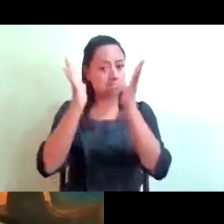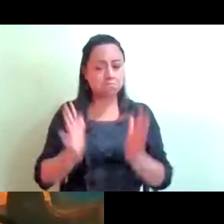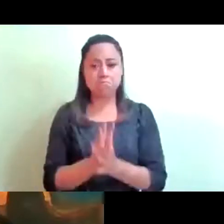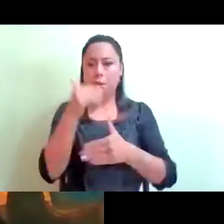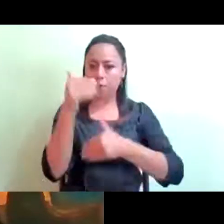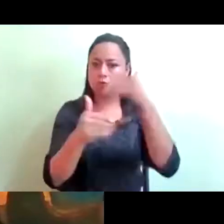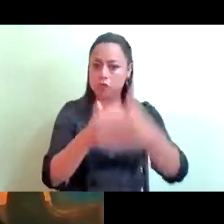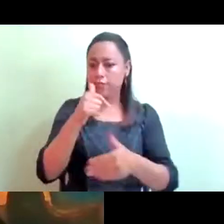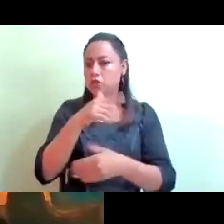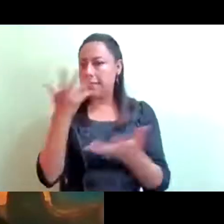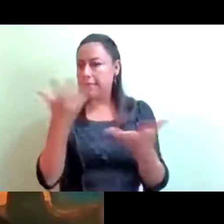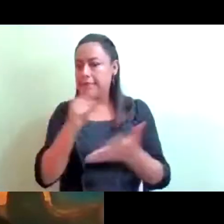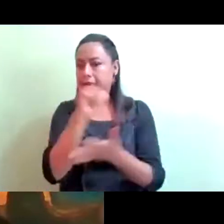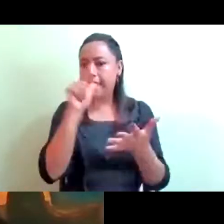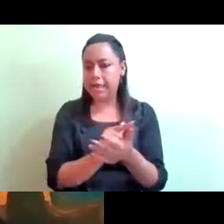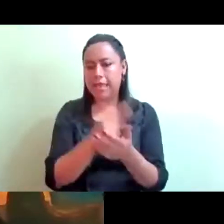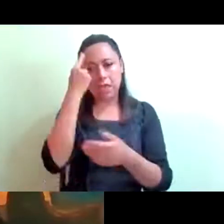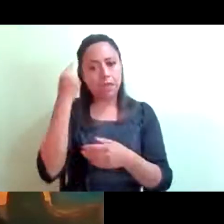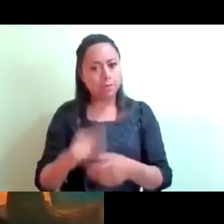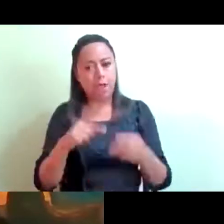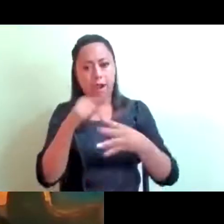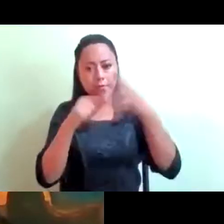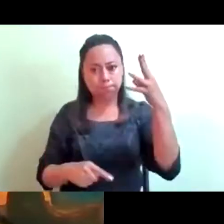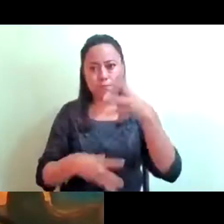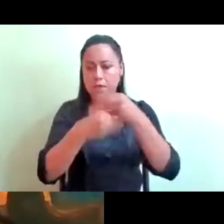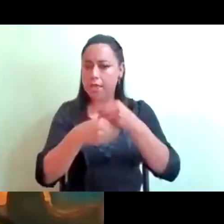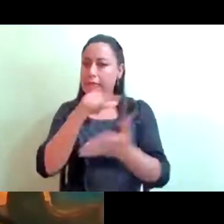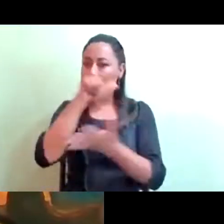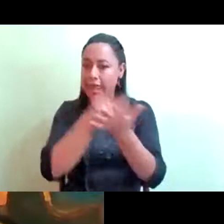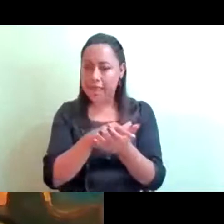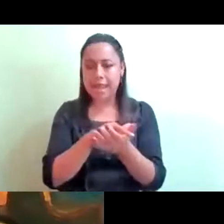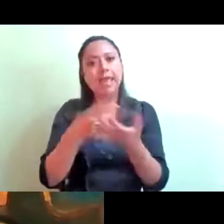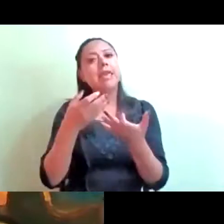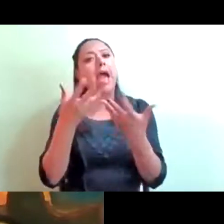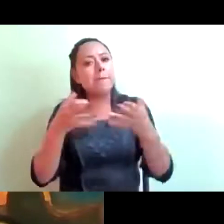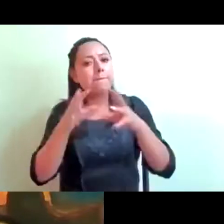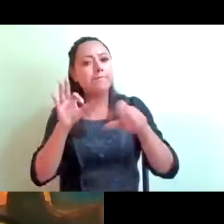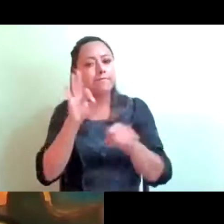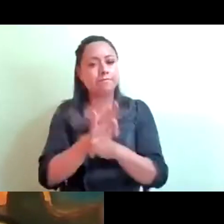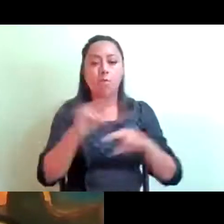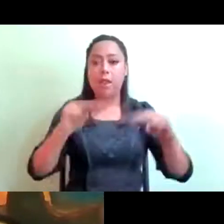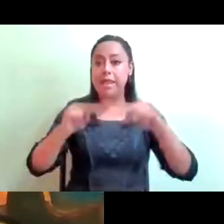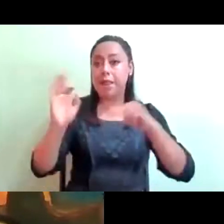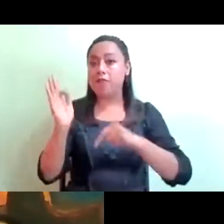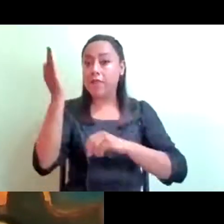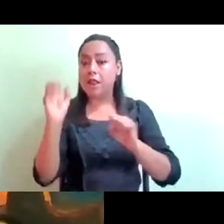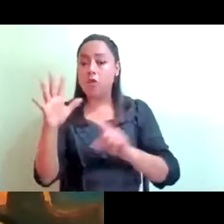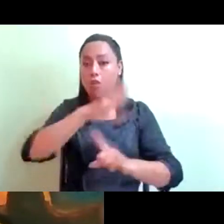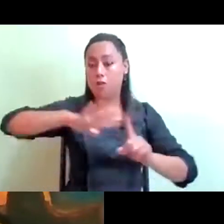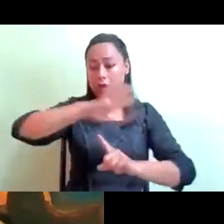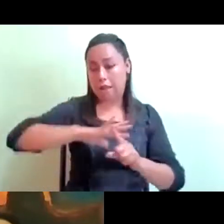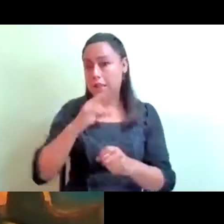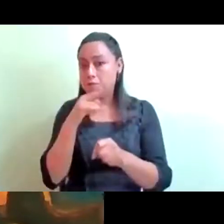del reforzamiento del marco legal ambiental a nivel federal y local. Y anterior a esta responsabilidad,